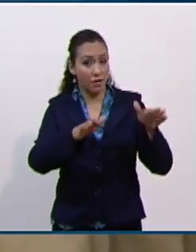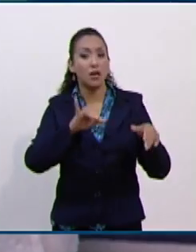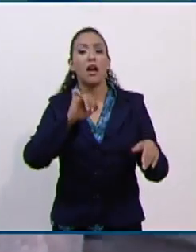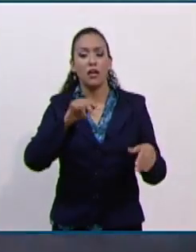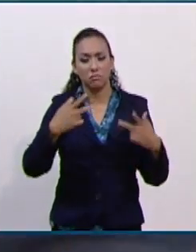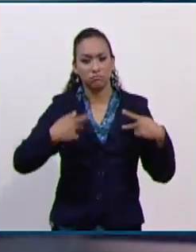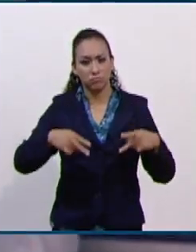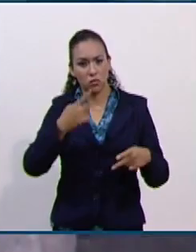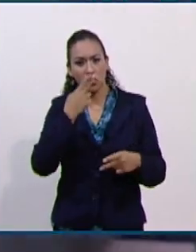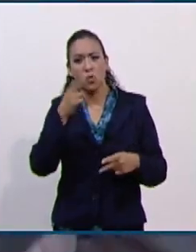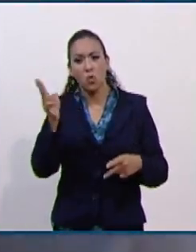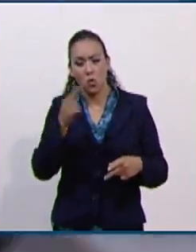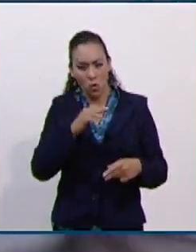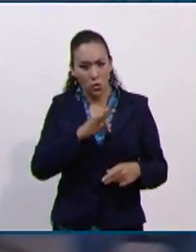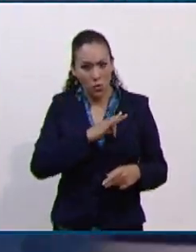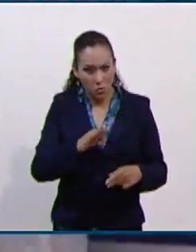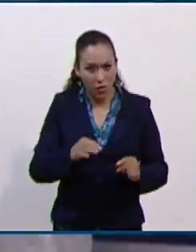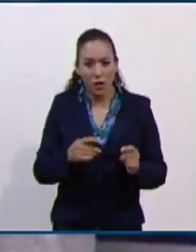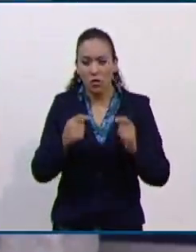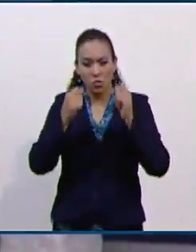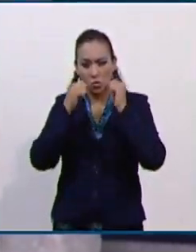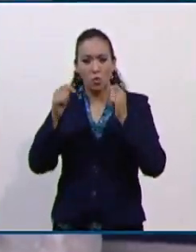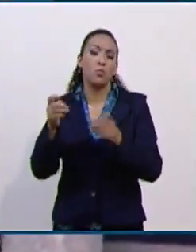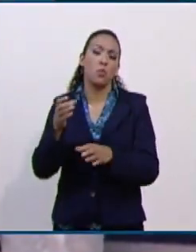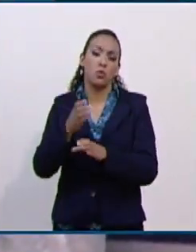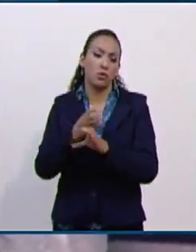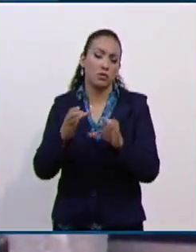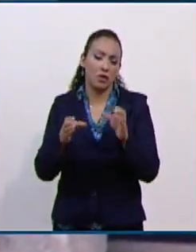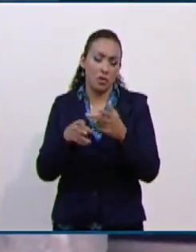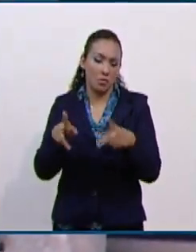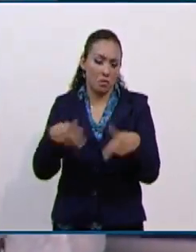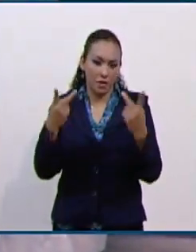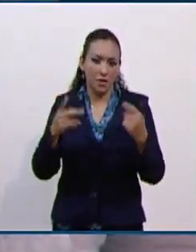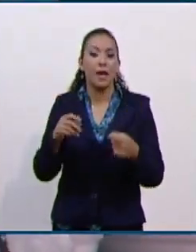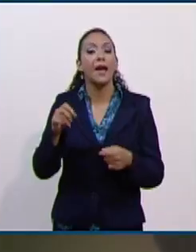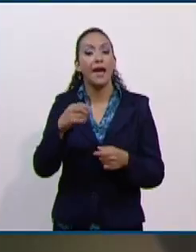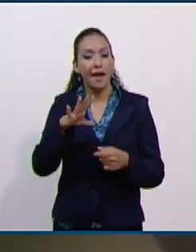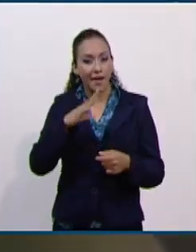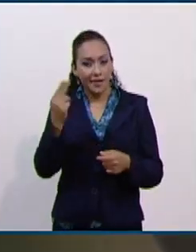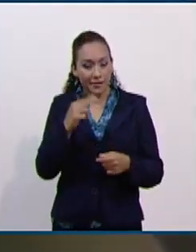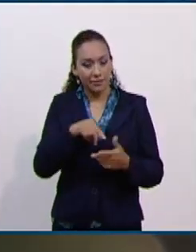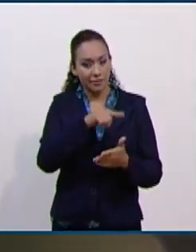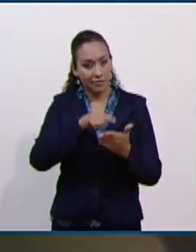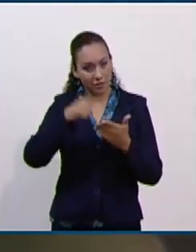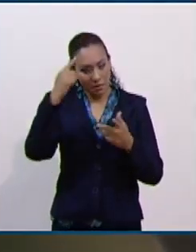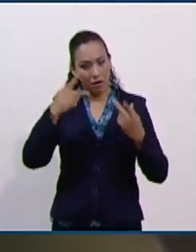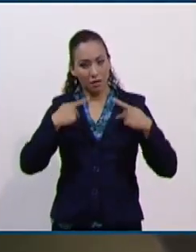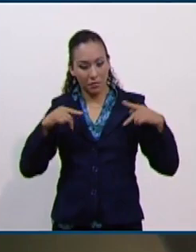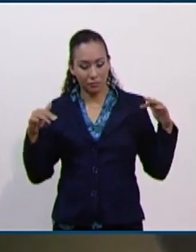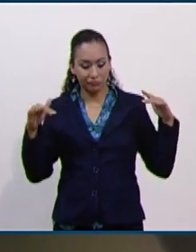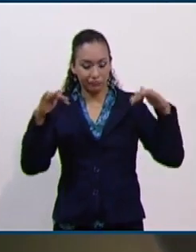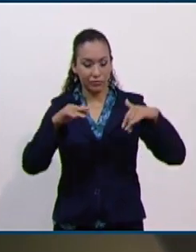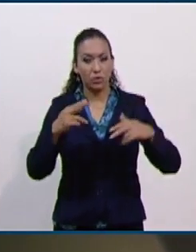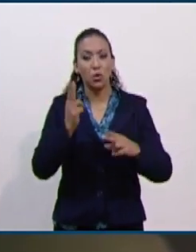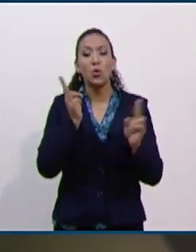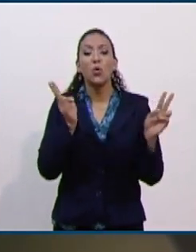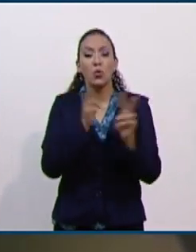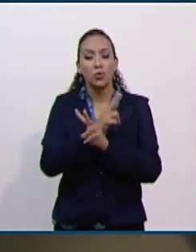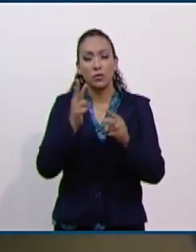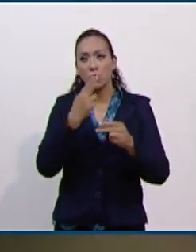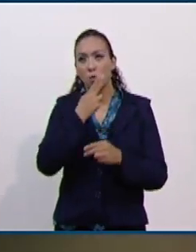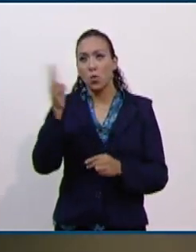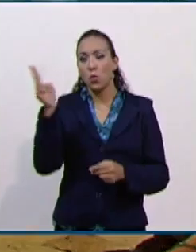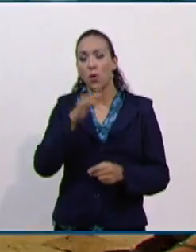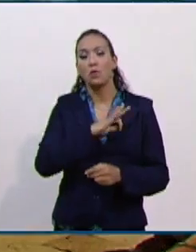público, con independencia de su giro, objeto o actividad, deben garantizar espacios de convivencia entre personas fumadoras y no